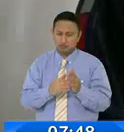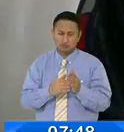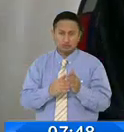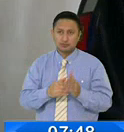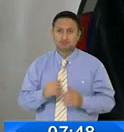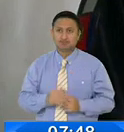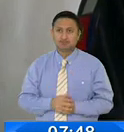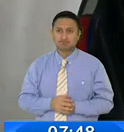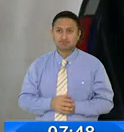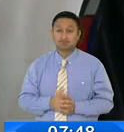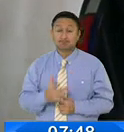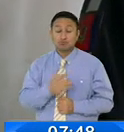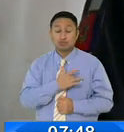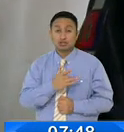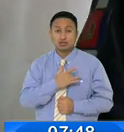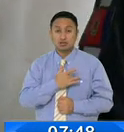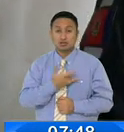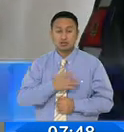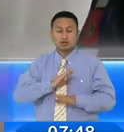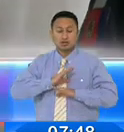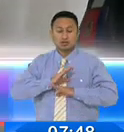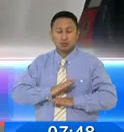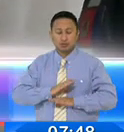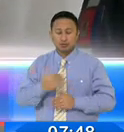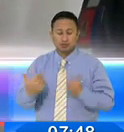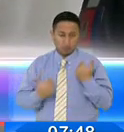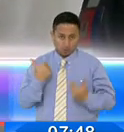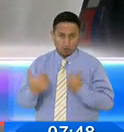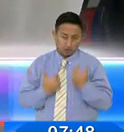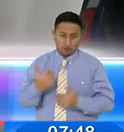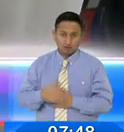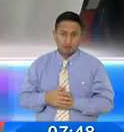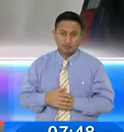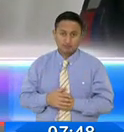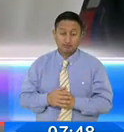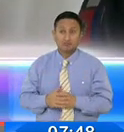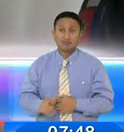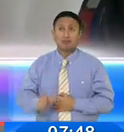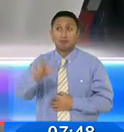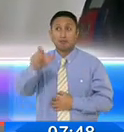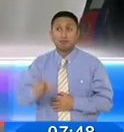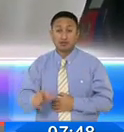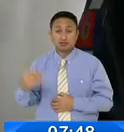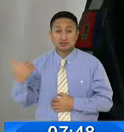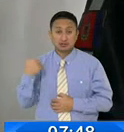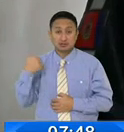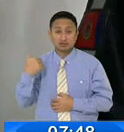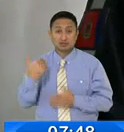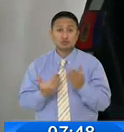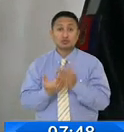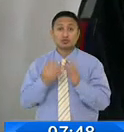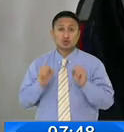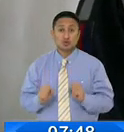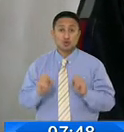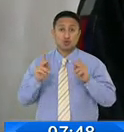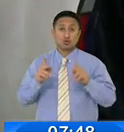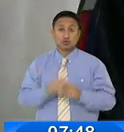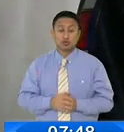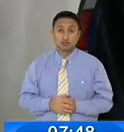siento satisfecho y me siento muy contento que la persona tenga una nueva oportunidad y espero que